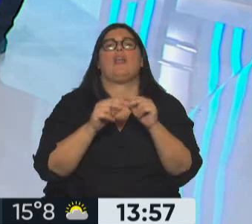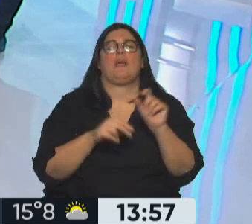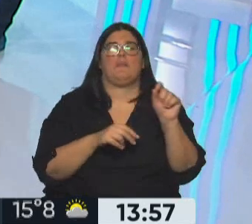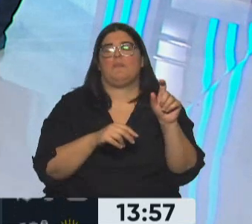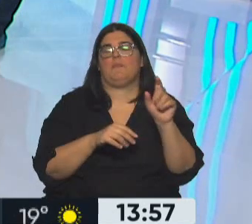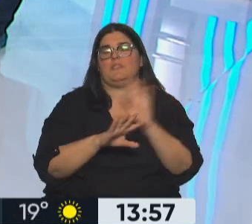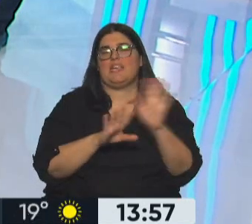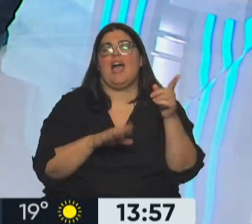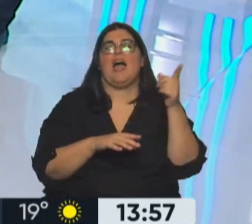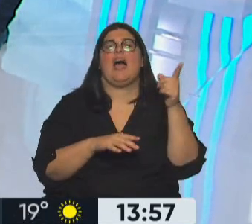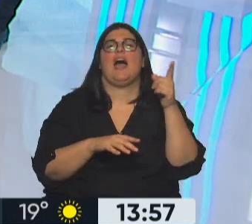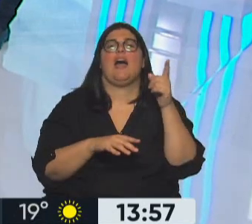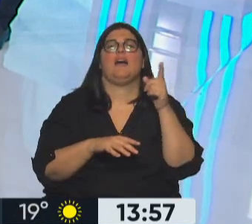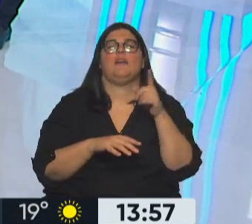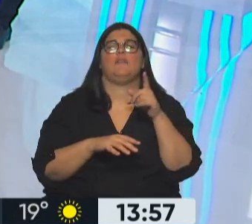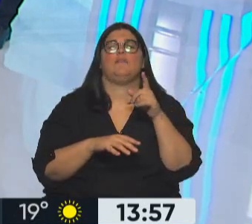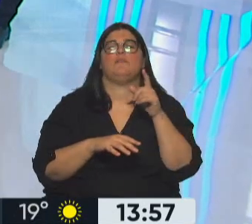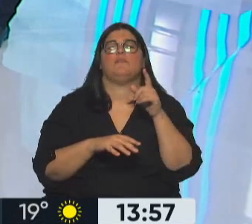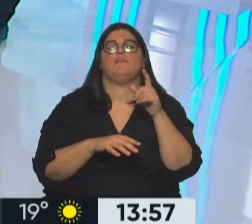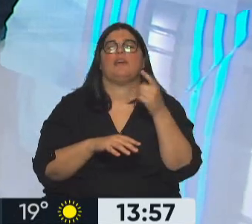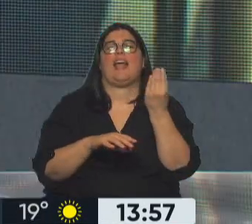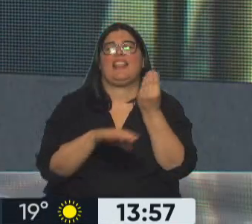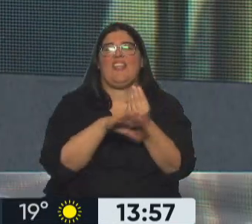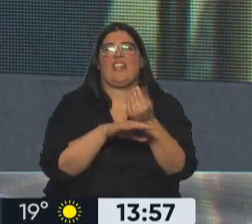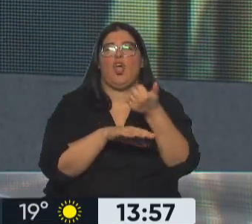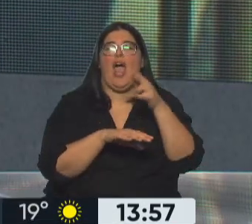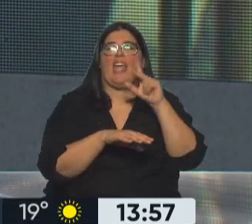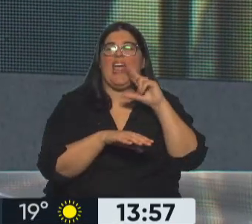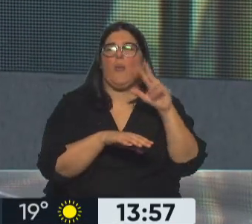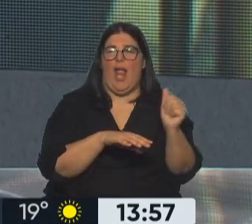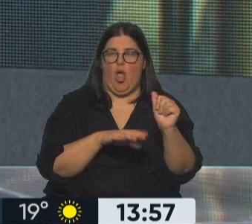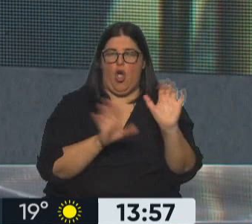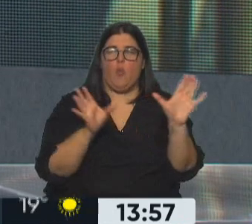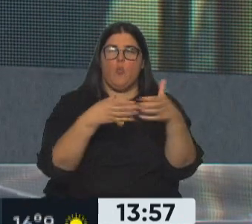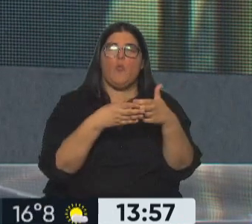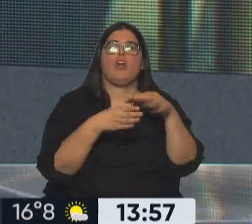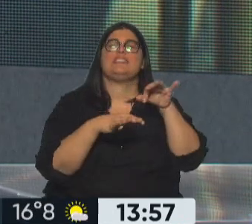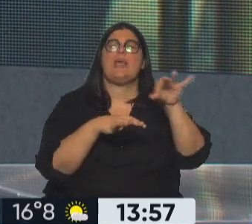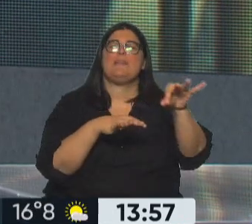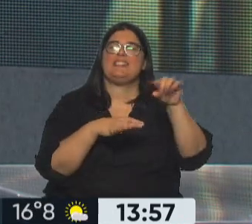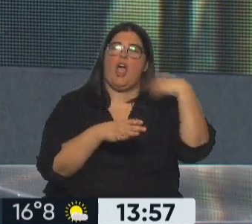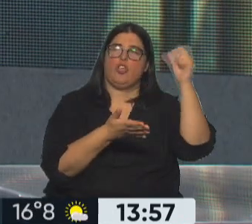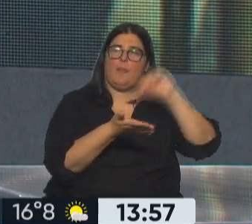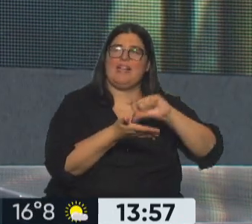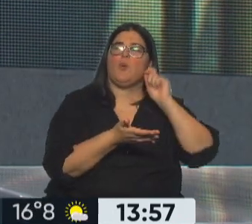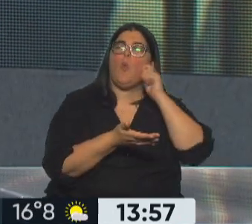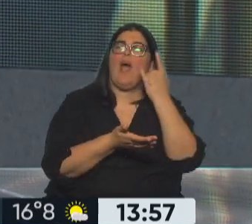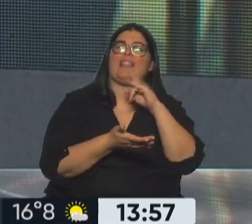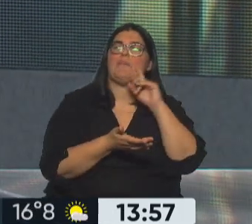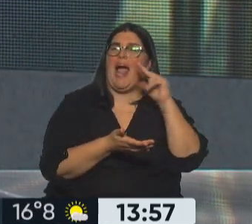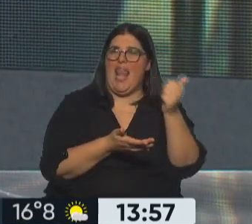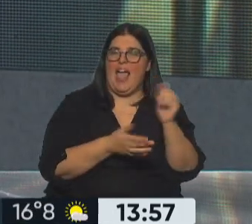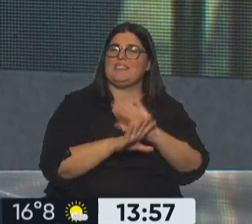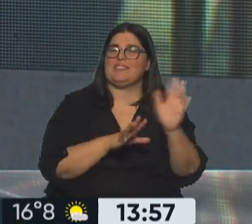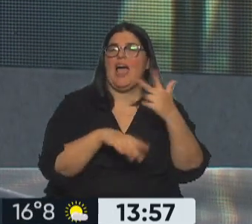es, porque Bernardo Arévalo, el candidato del Movimiento Semilla, un candidato progresista, logró imponerse en el balotaje que